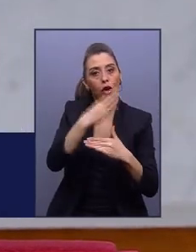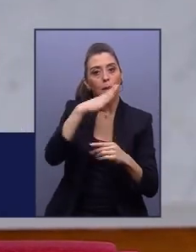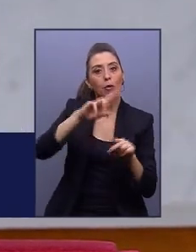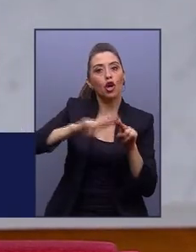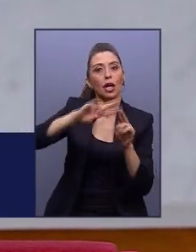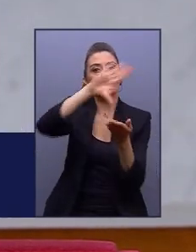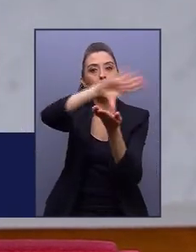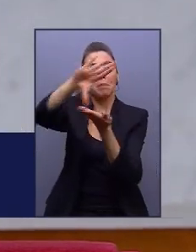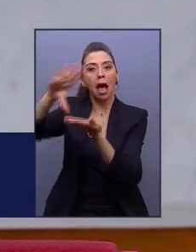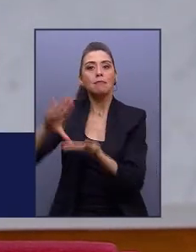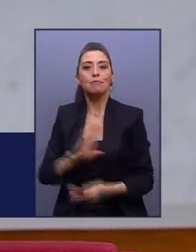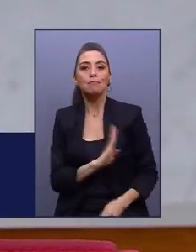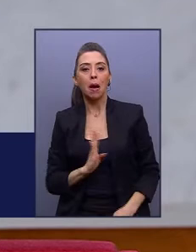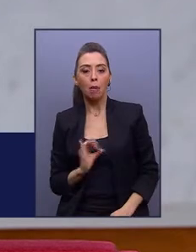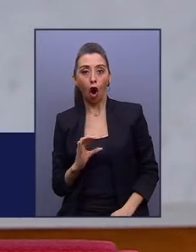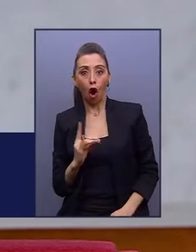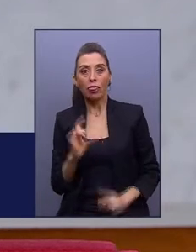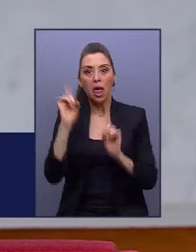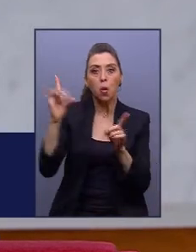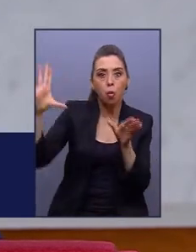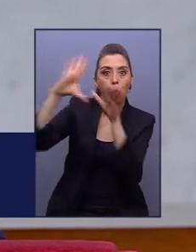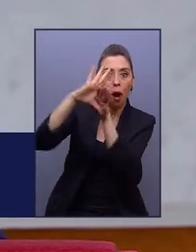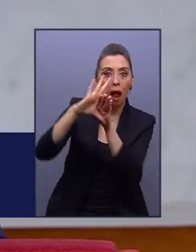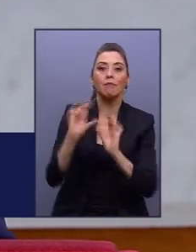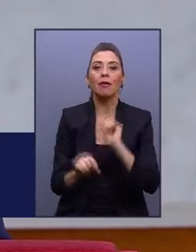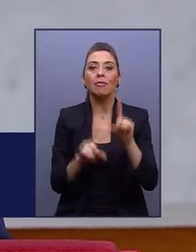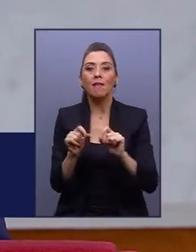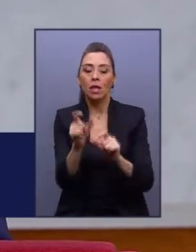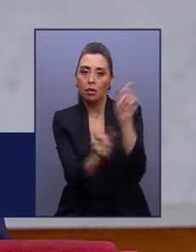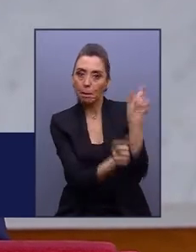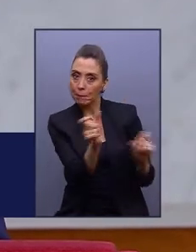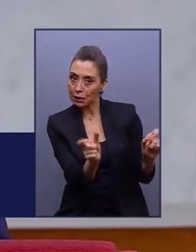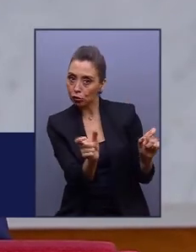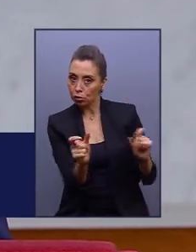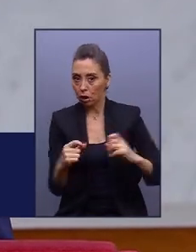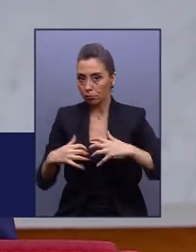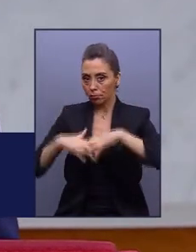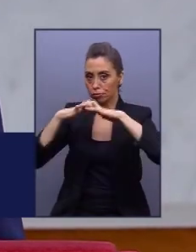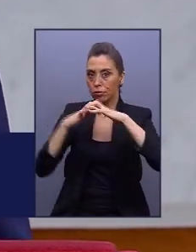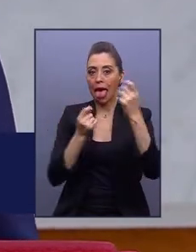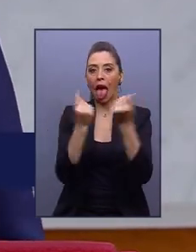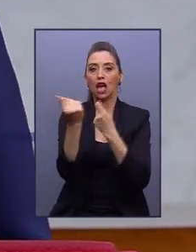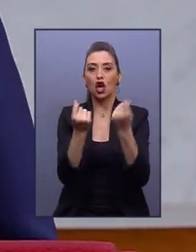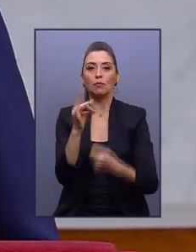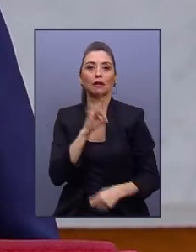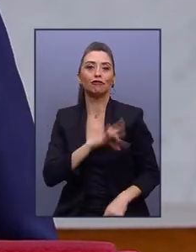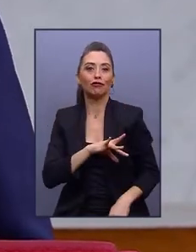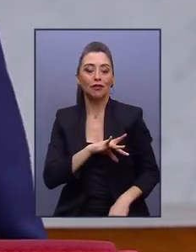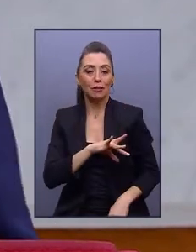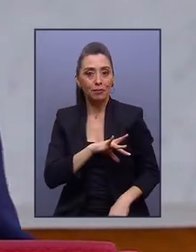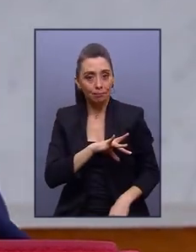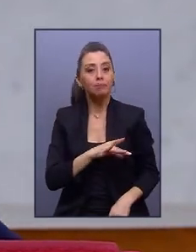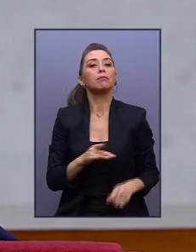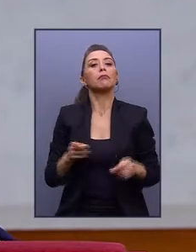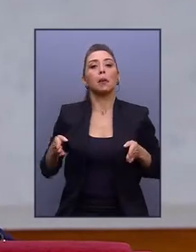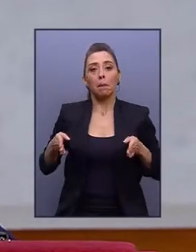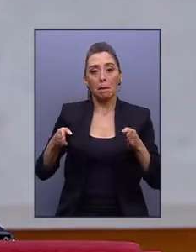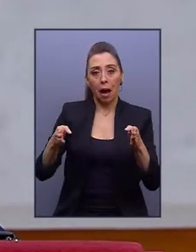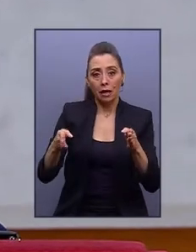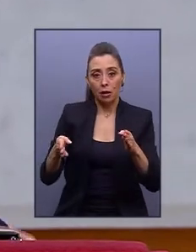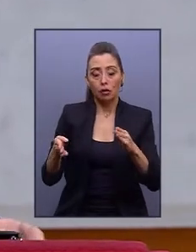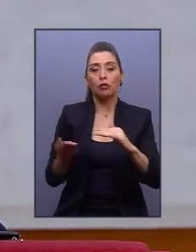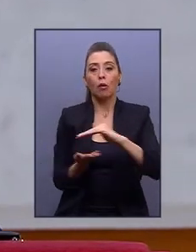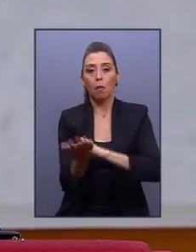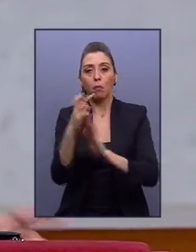de los países de la OECD. Con ello se defiende a las personas y se fortalece la economía. Paralelamente, hemos propuesto un